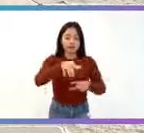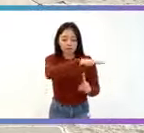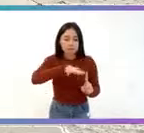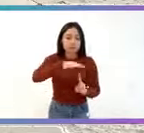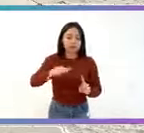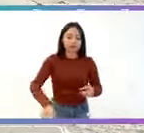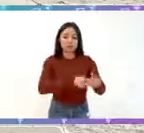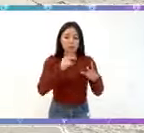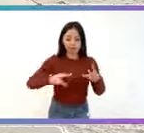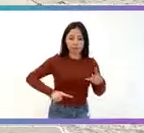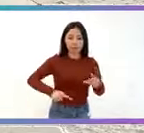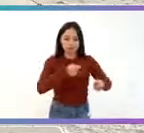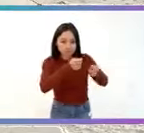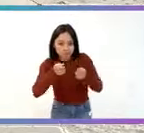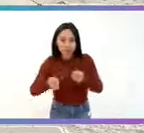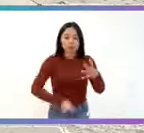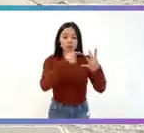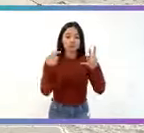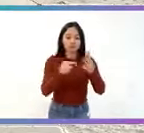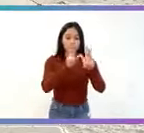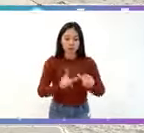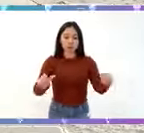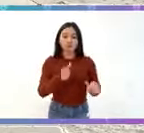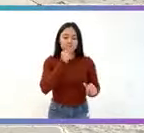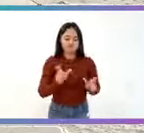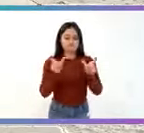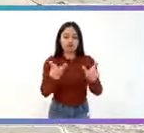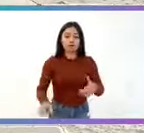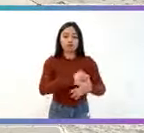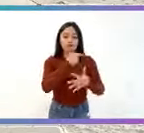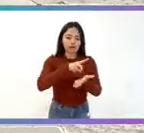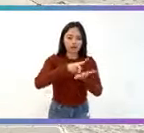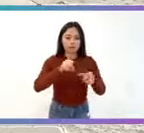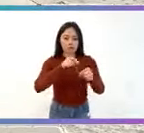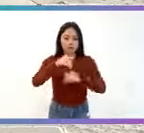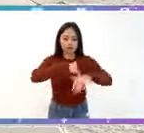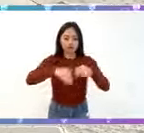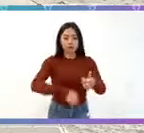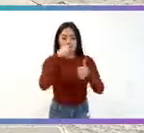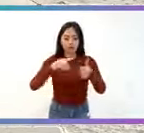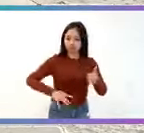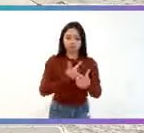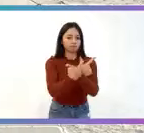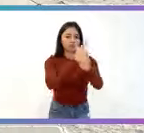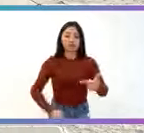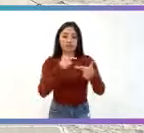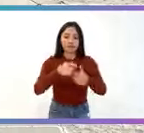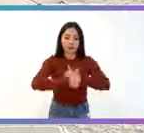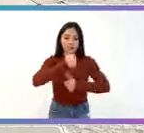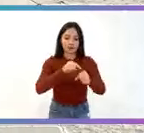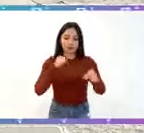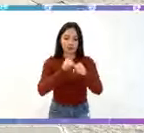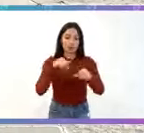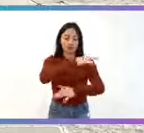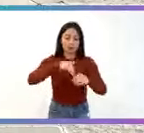gobierno sostenible, paz y seguridad, derechos sociales, gobierno abierto y democracia participativa.